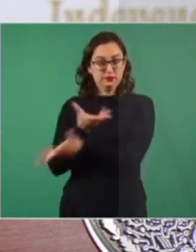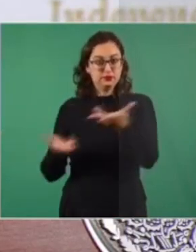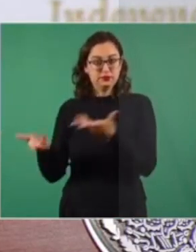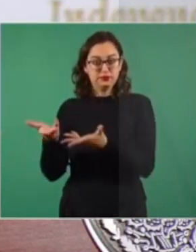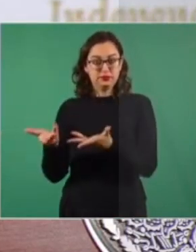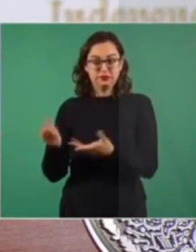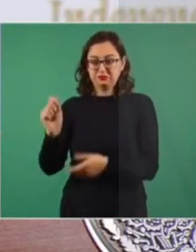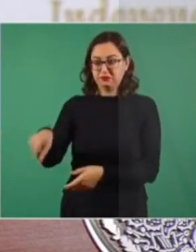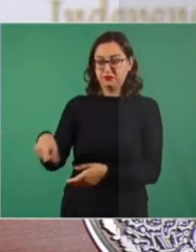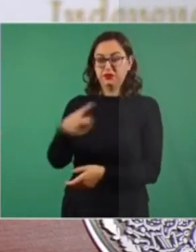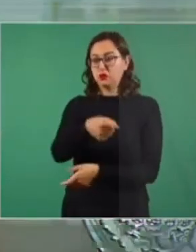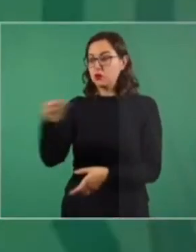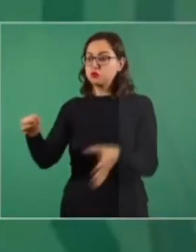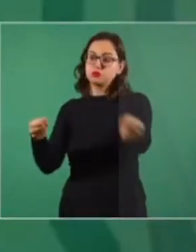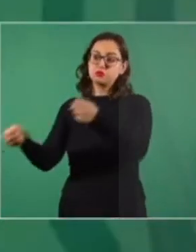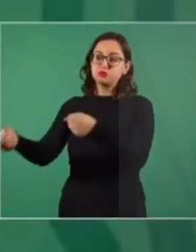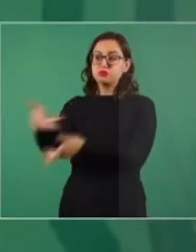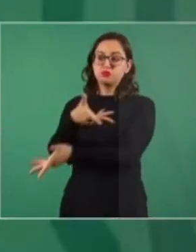integrantes?